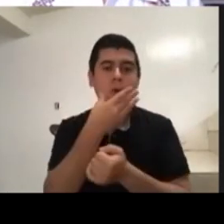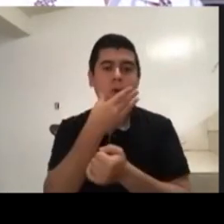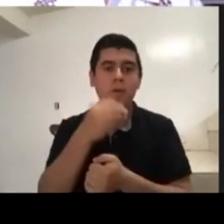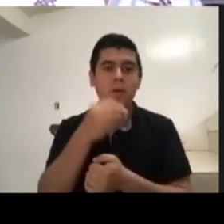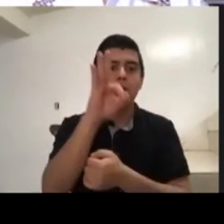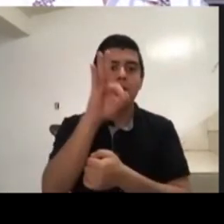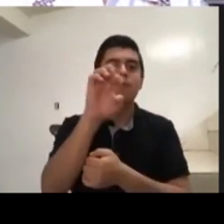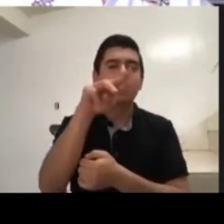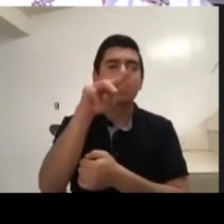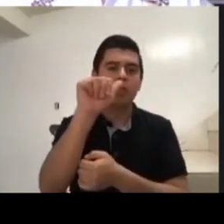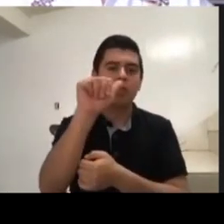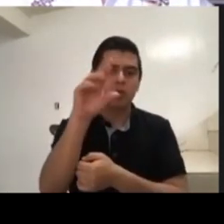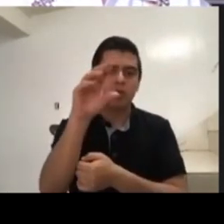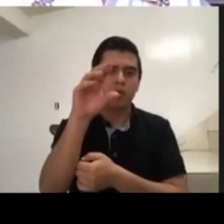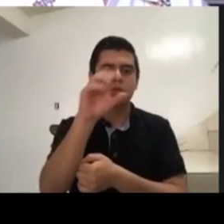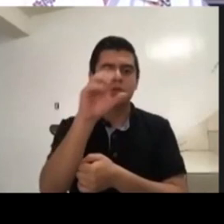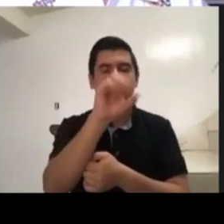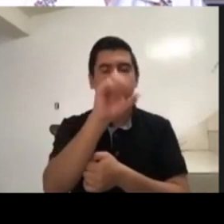Fernando Salmerón es